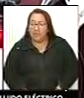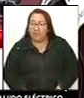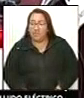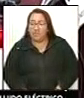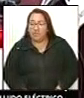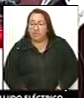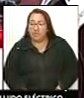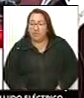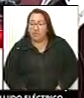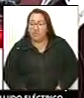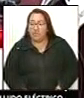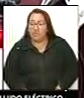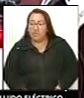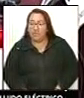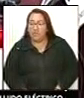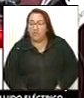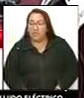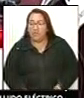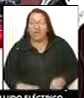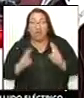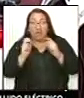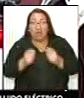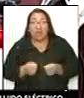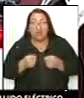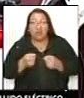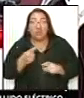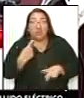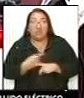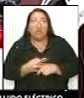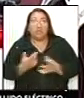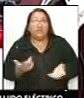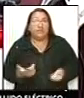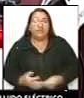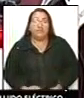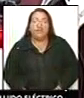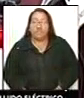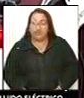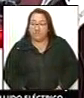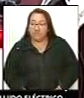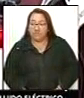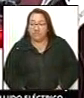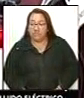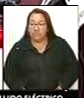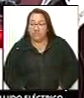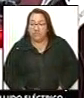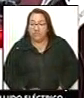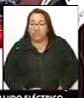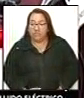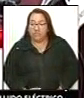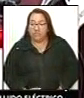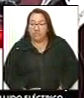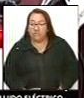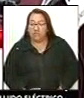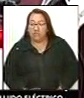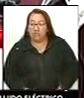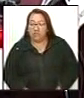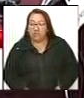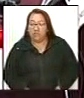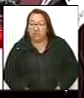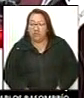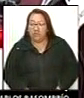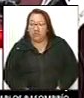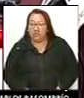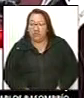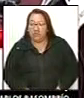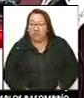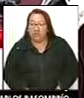agrícolas, porque lamentablemente por sí, me pide una interrupción la congresista Alcorta.